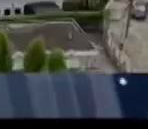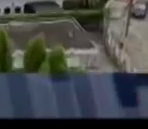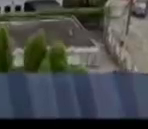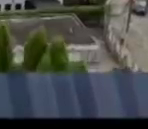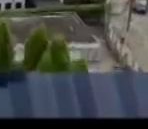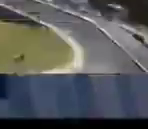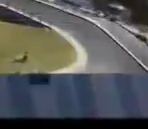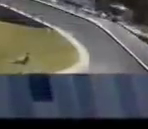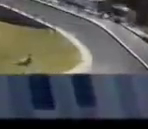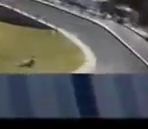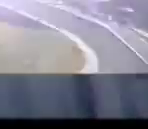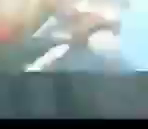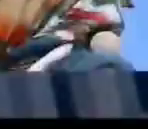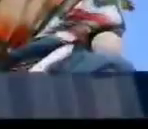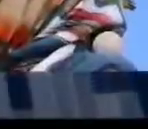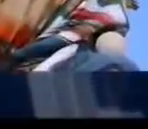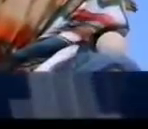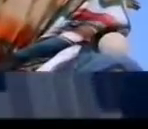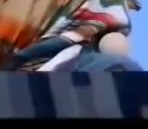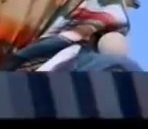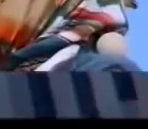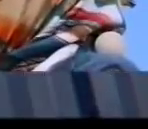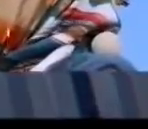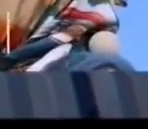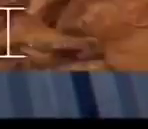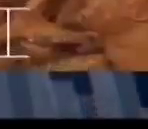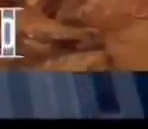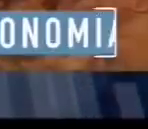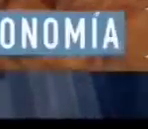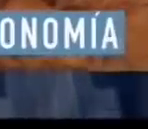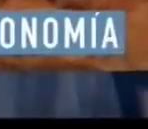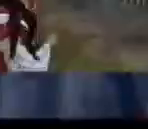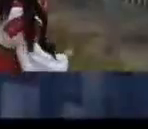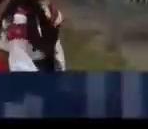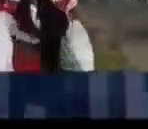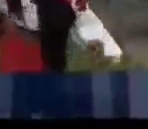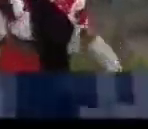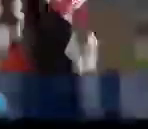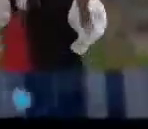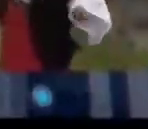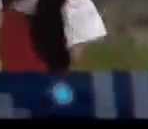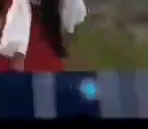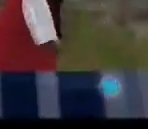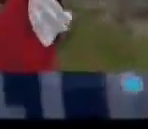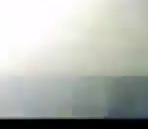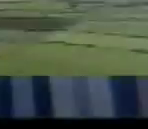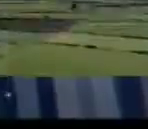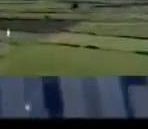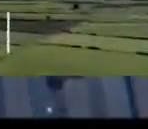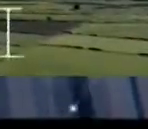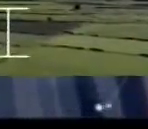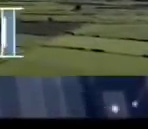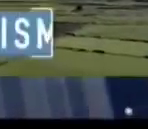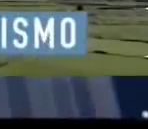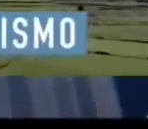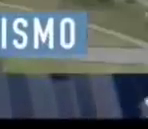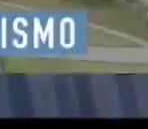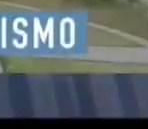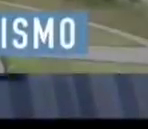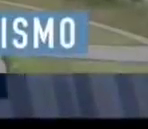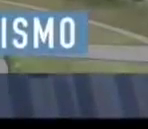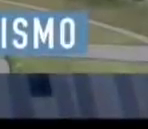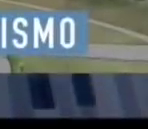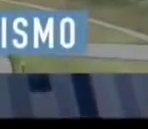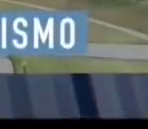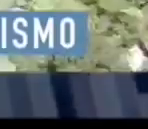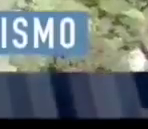Emprendimientos, vías seguras, escultura, gastronomía y tradiciones. Es una provincia con un